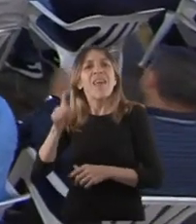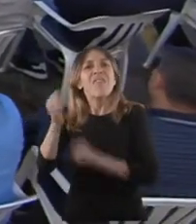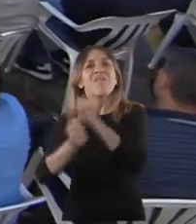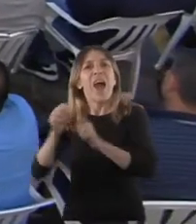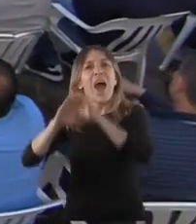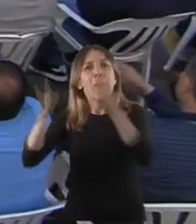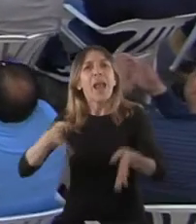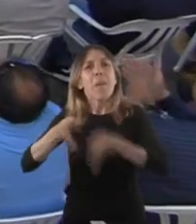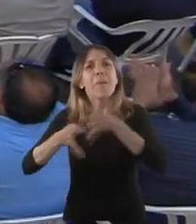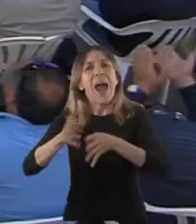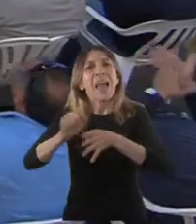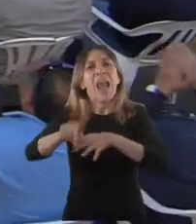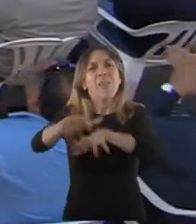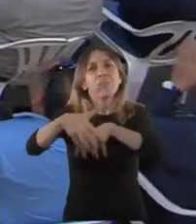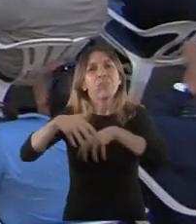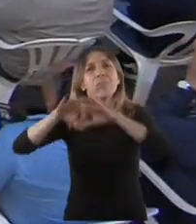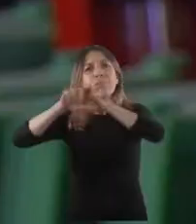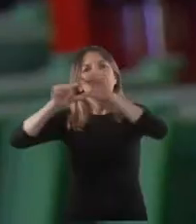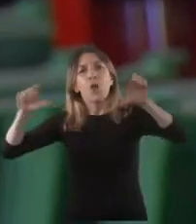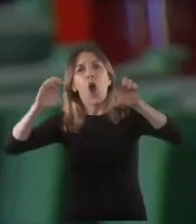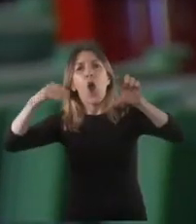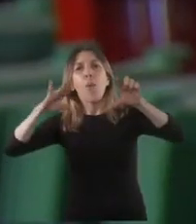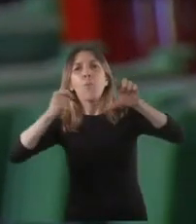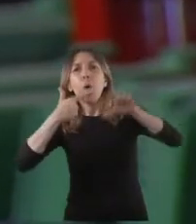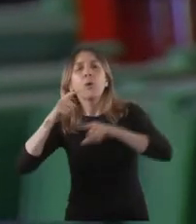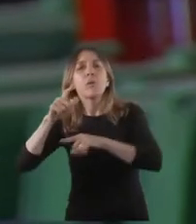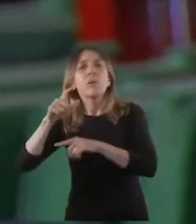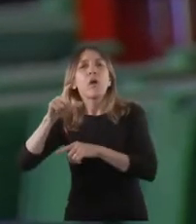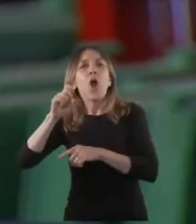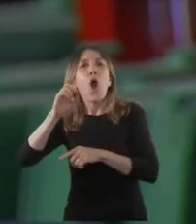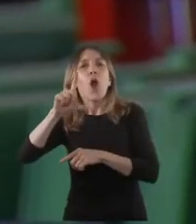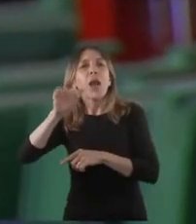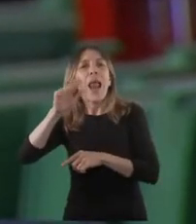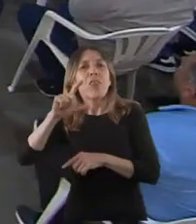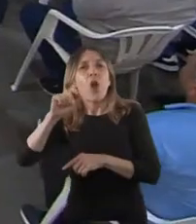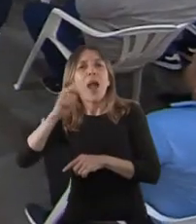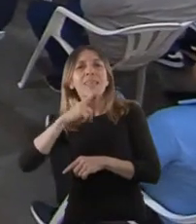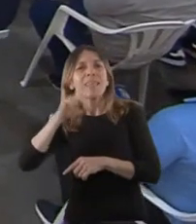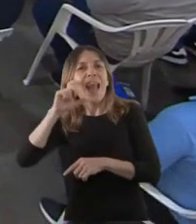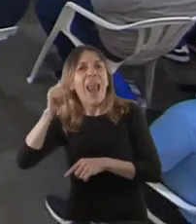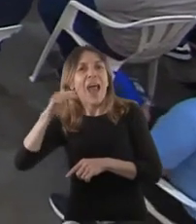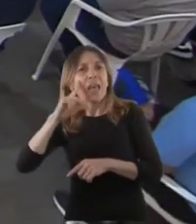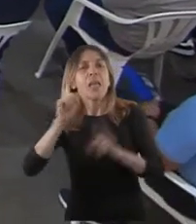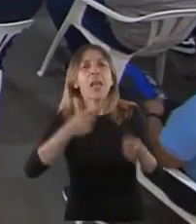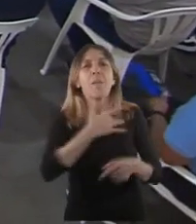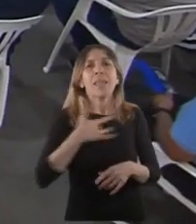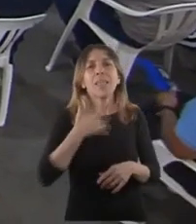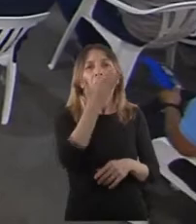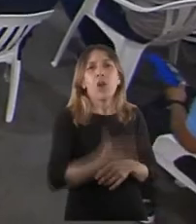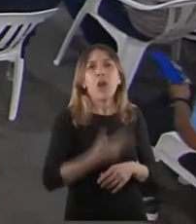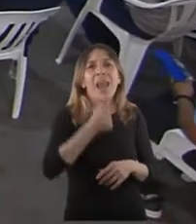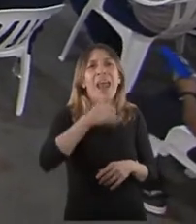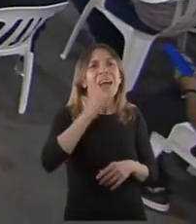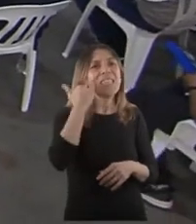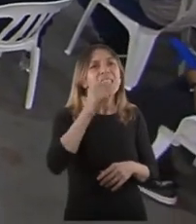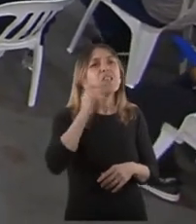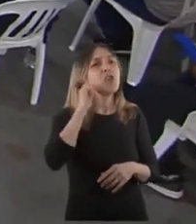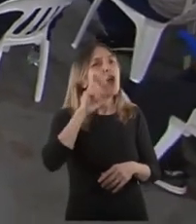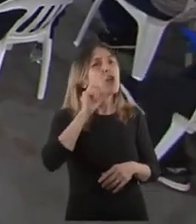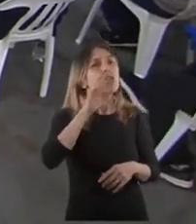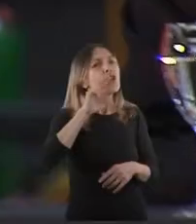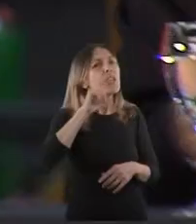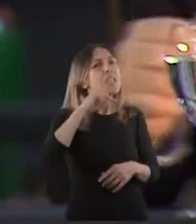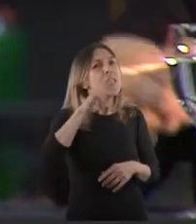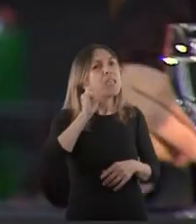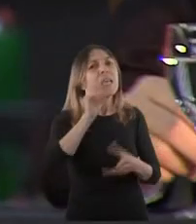Máquinas Agrícolas Ombú, Orlando Castellani. Y la señora Nancy Giorgini,